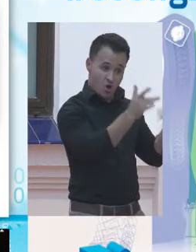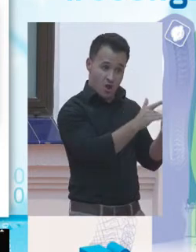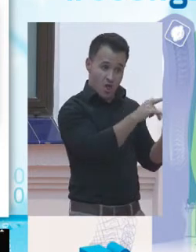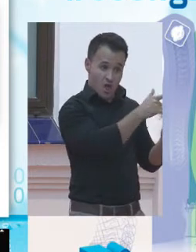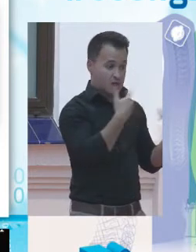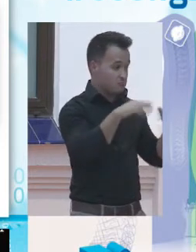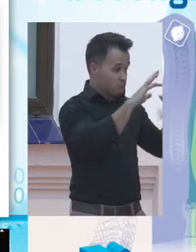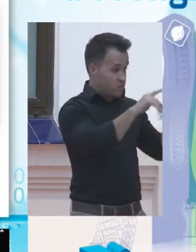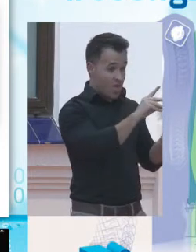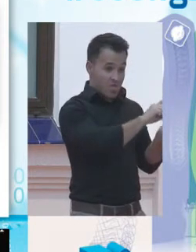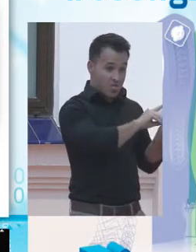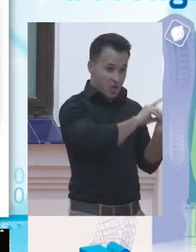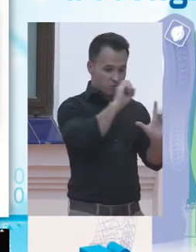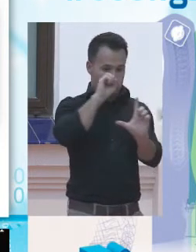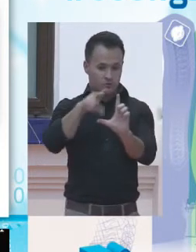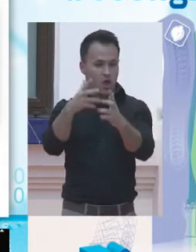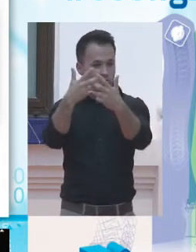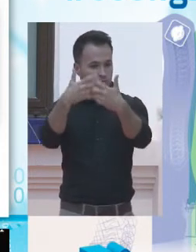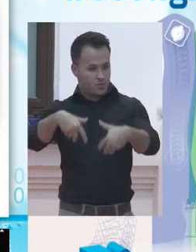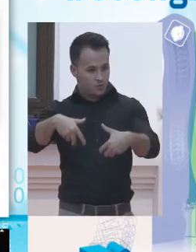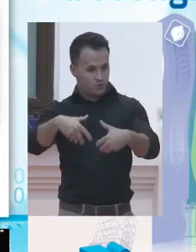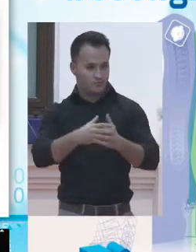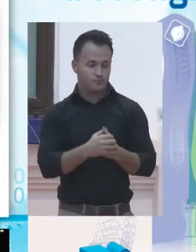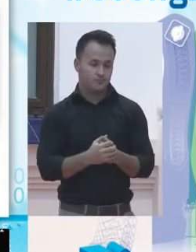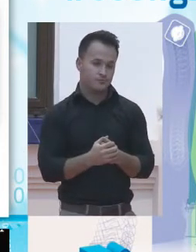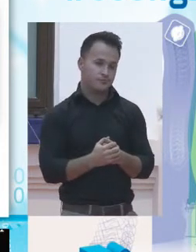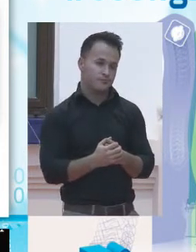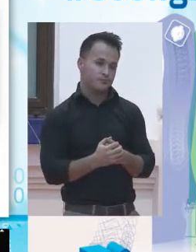encarga de rellenar los datos de la petición.